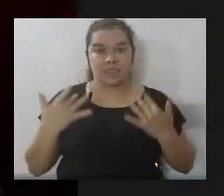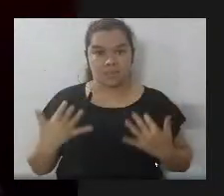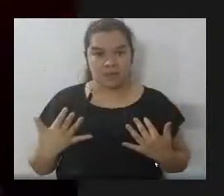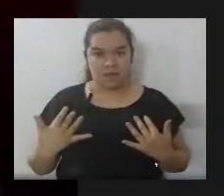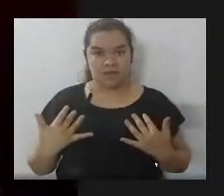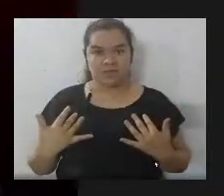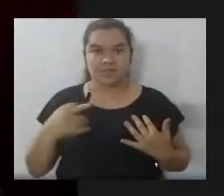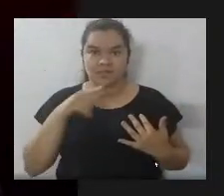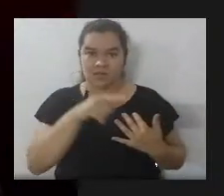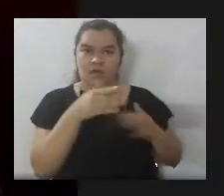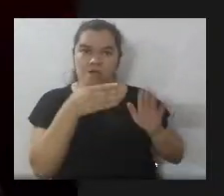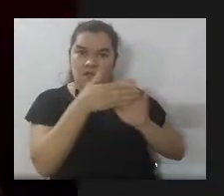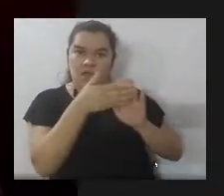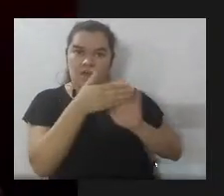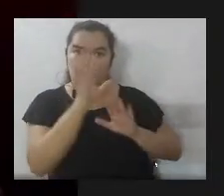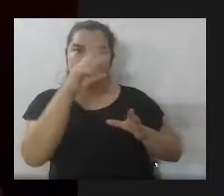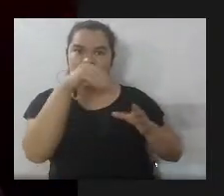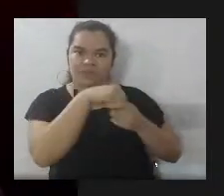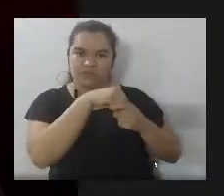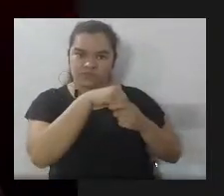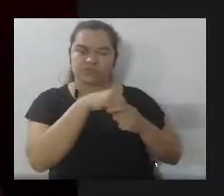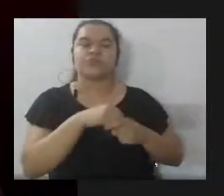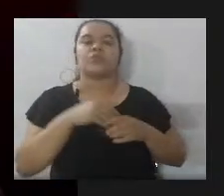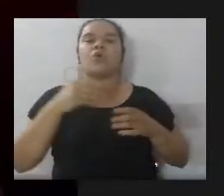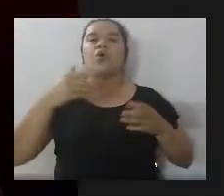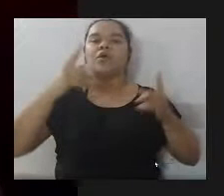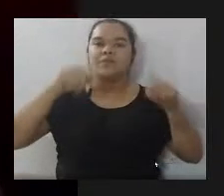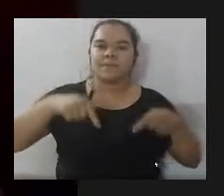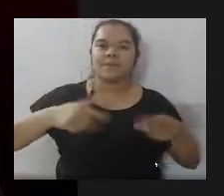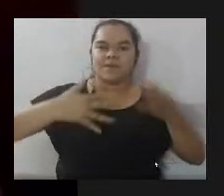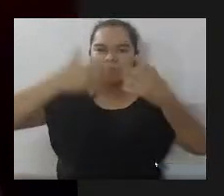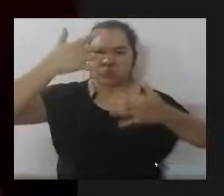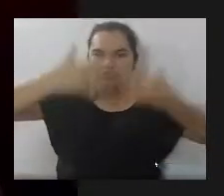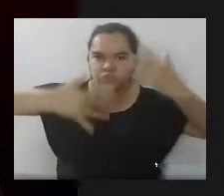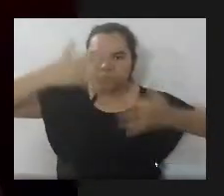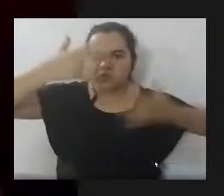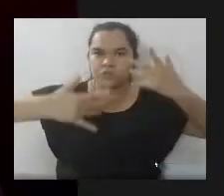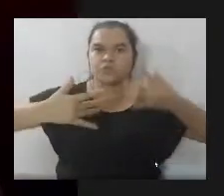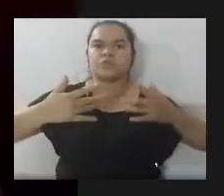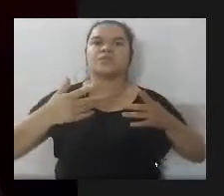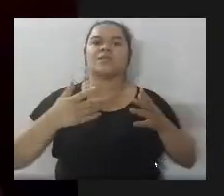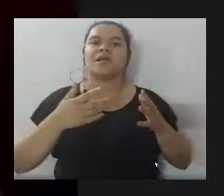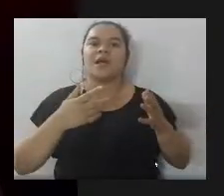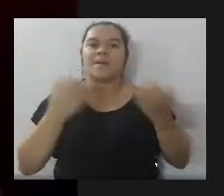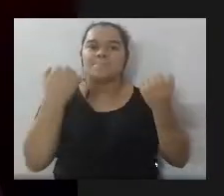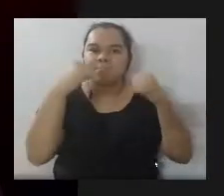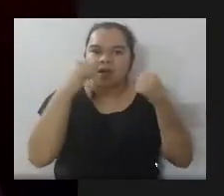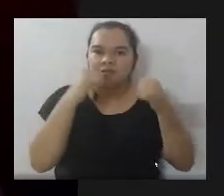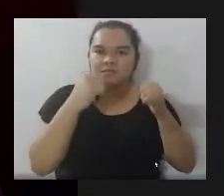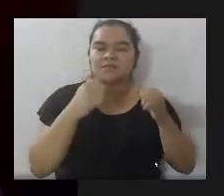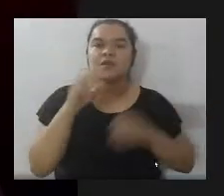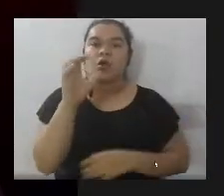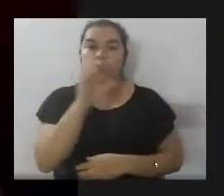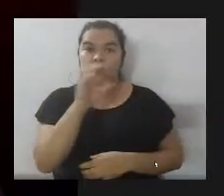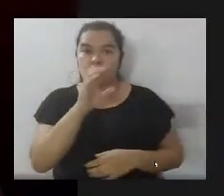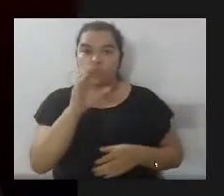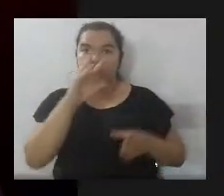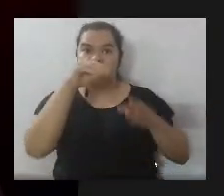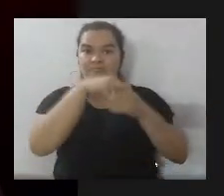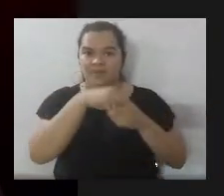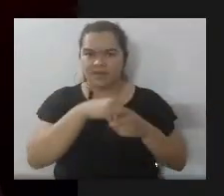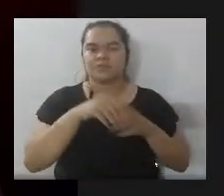se utiliza, los programas de simulación que están implementados dentro del cursado, más